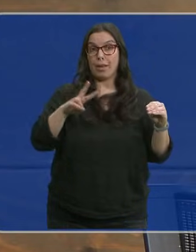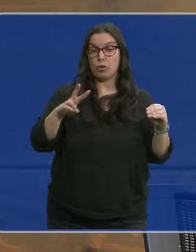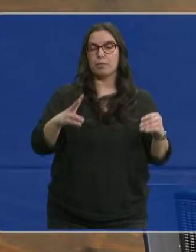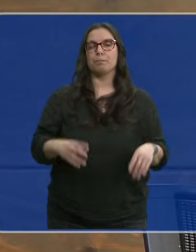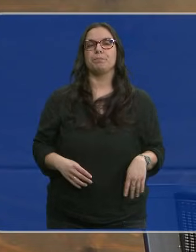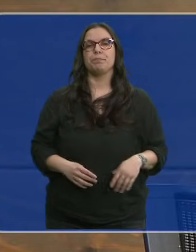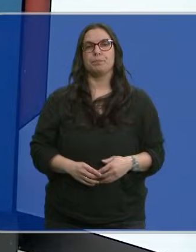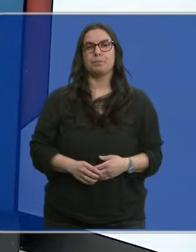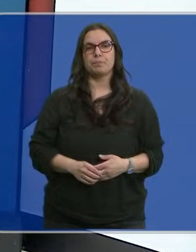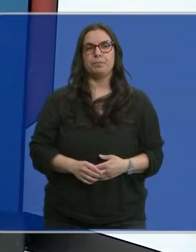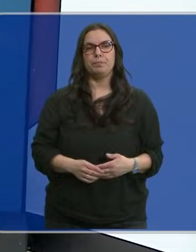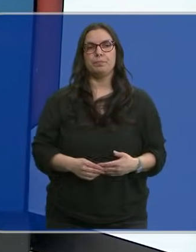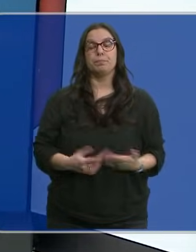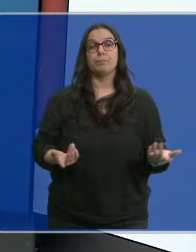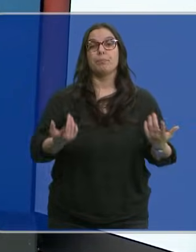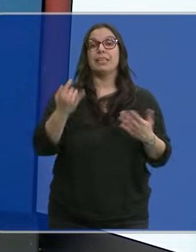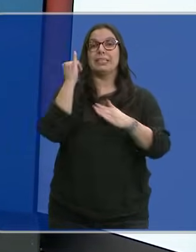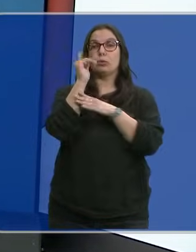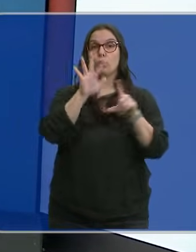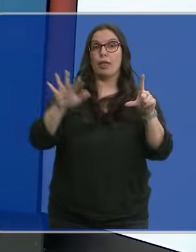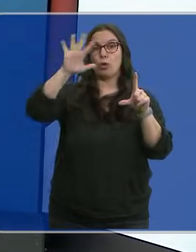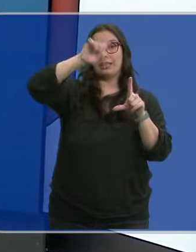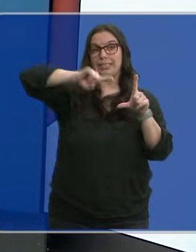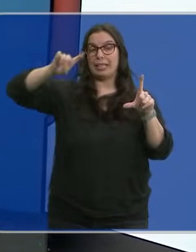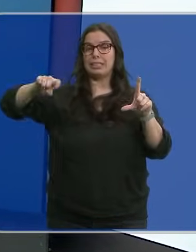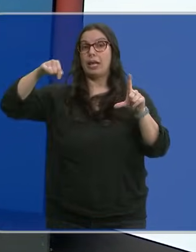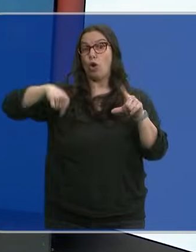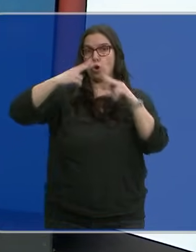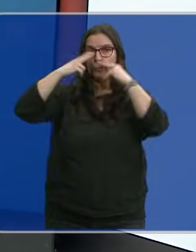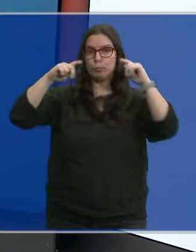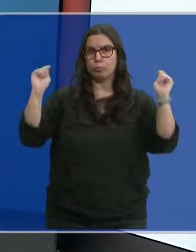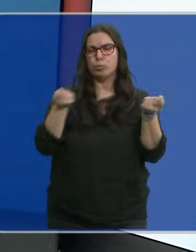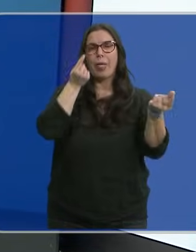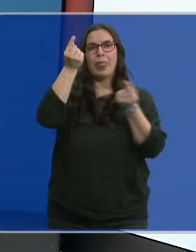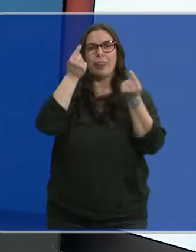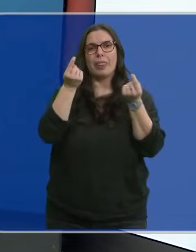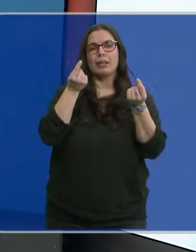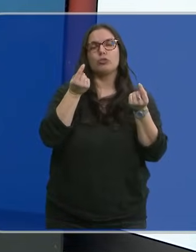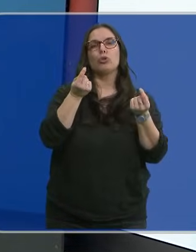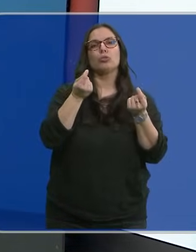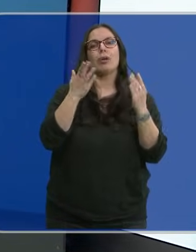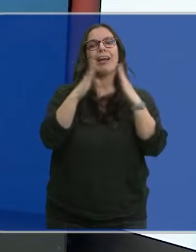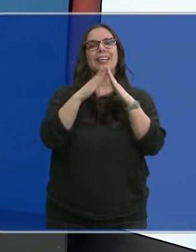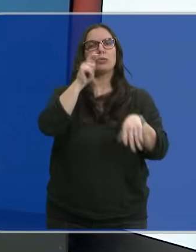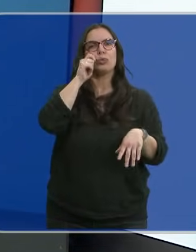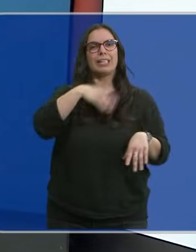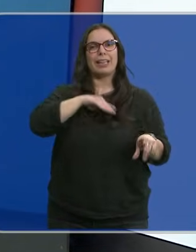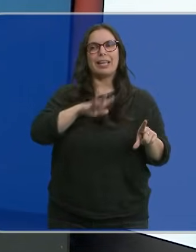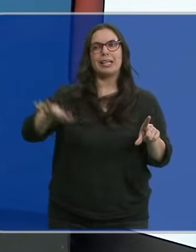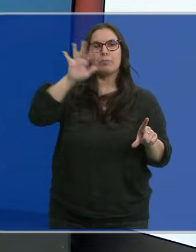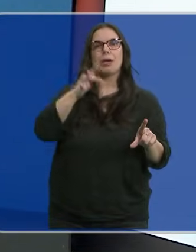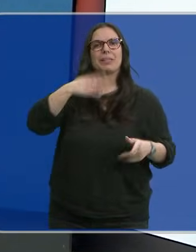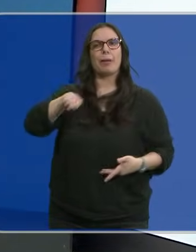Valladolid. Por cierto, que el Instituto Nacional de Estadística ha publicado hoy los datos del número de viviendas turísticas en España y su